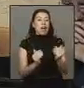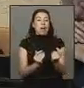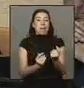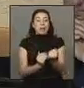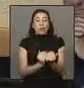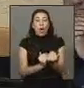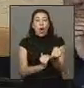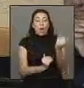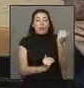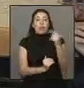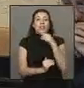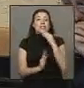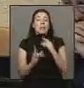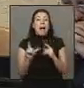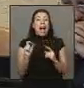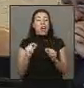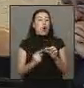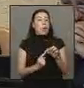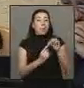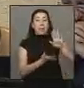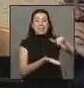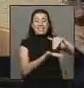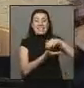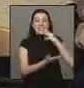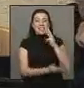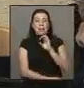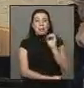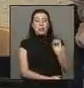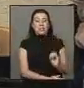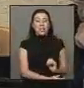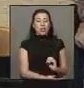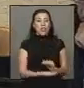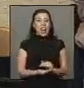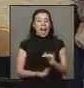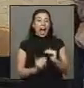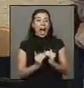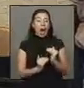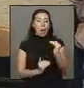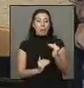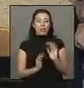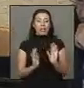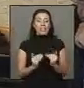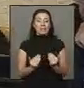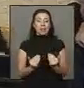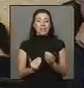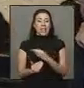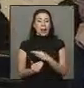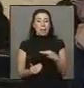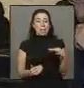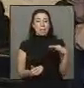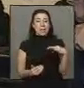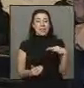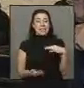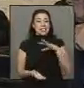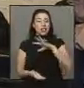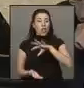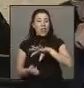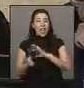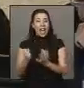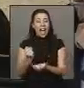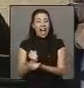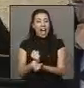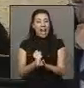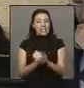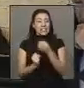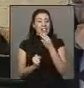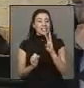el Banco Central la plantea en un 3%, y del crecimiento esperado, que el propio Ministerio de Hacienda lo plantea